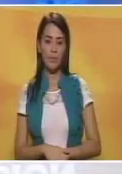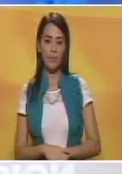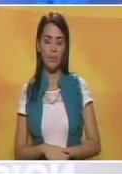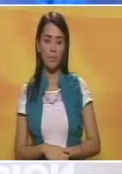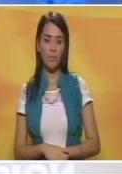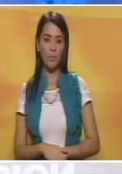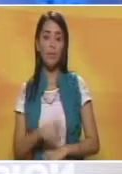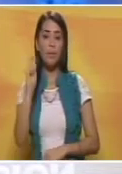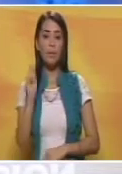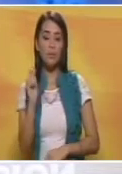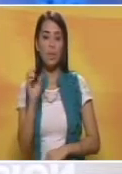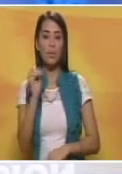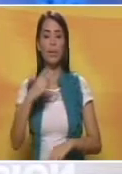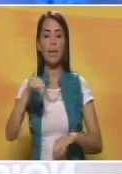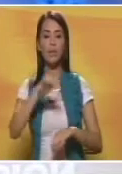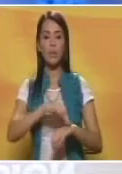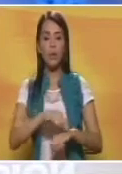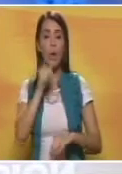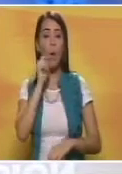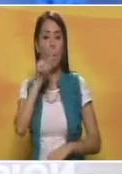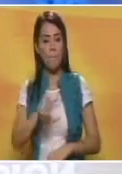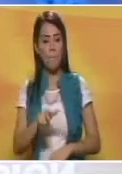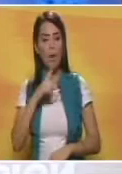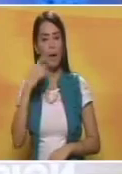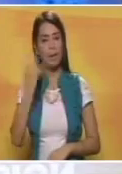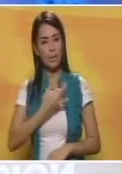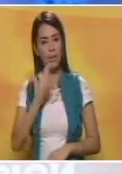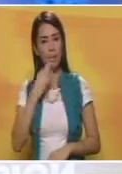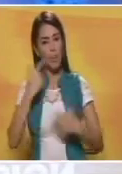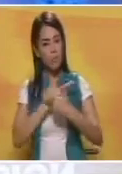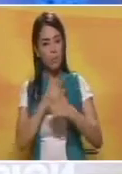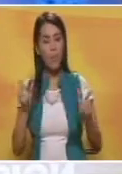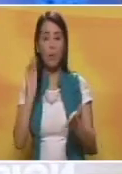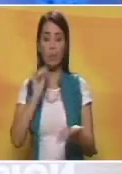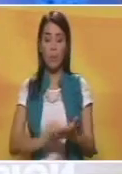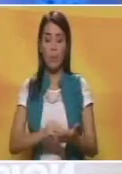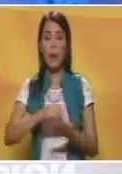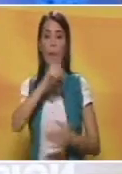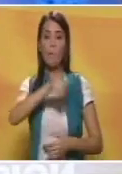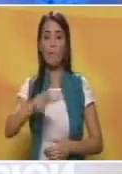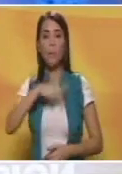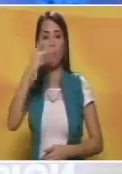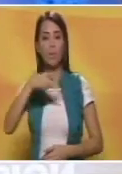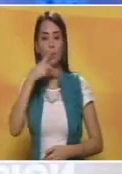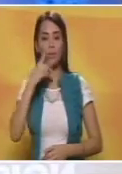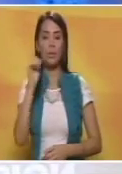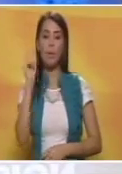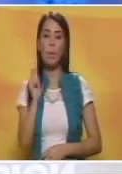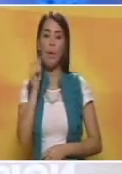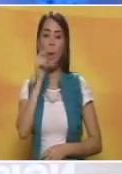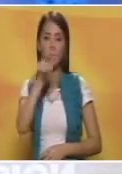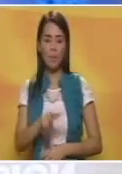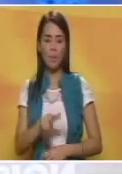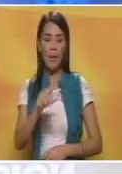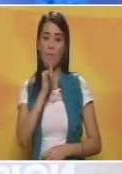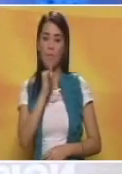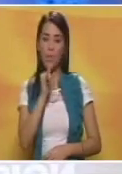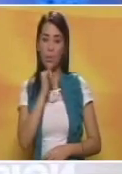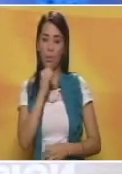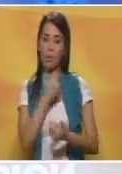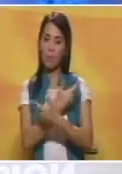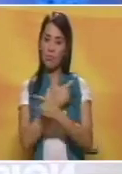el diputado a la asamblea nacional timoteo zambrano aseguró que habrán nuevas liberaciones de los denominados presos políticos el parlamentario reveló que la